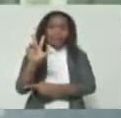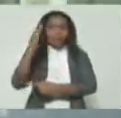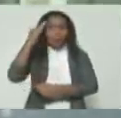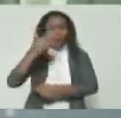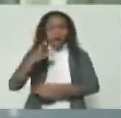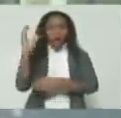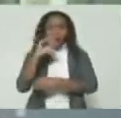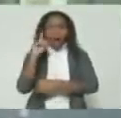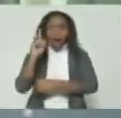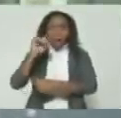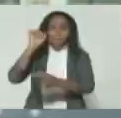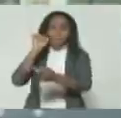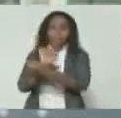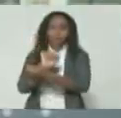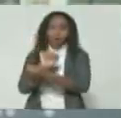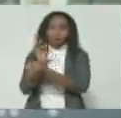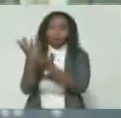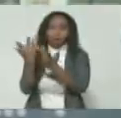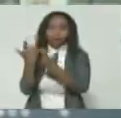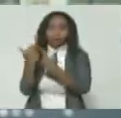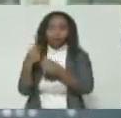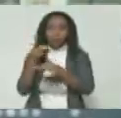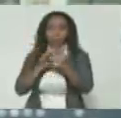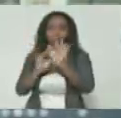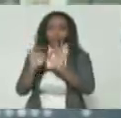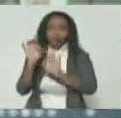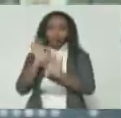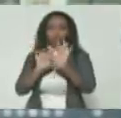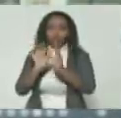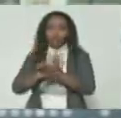que están allí presos, convictos y confesos.